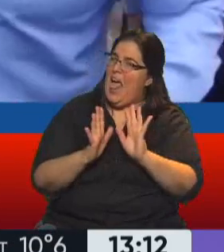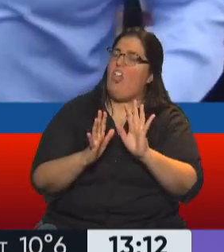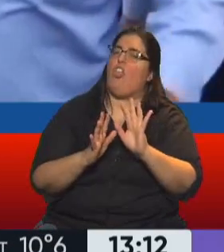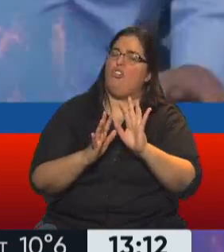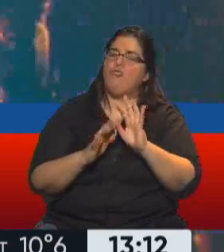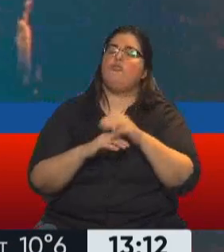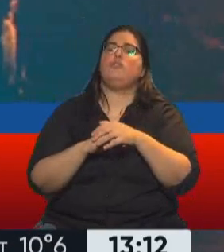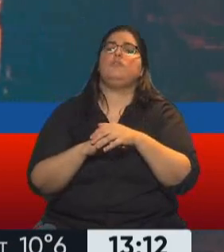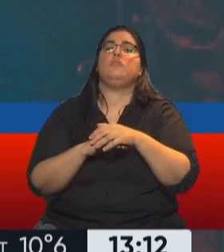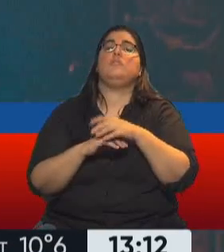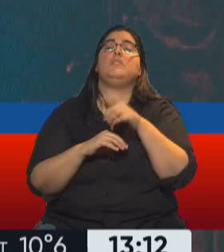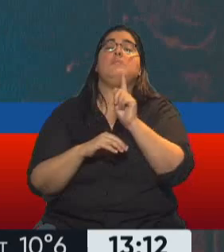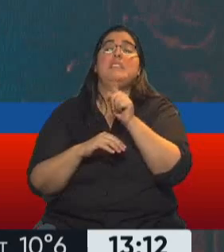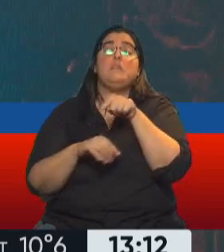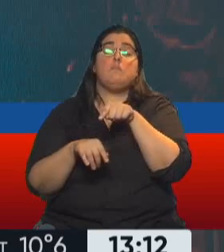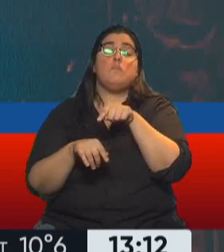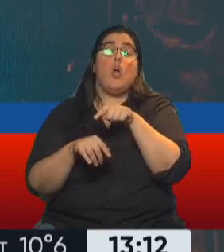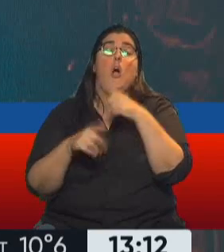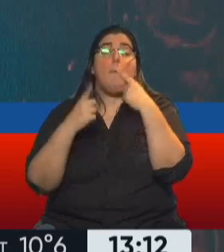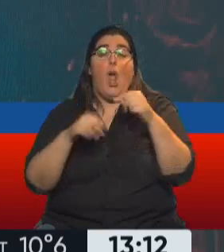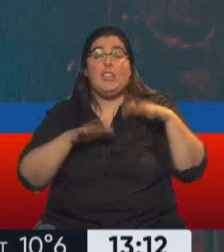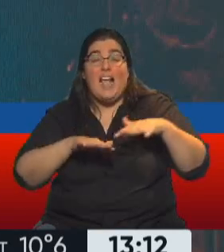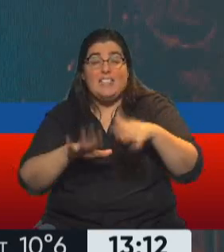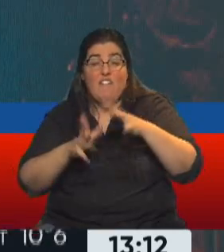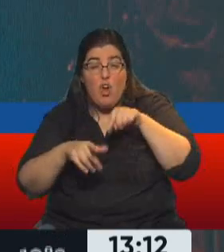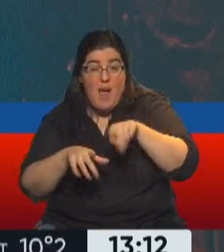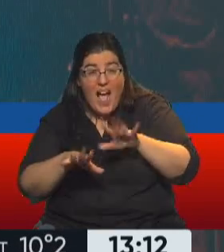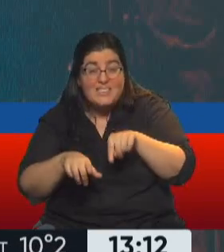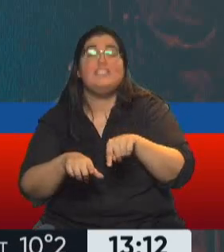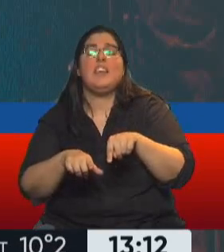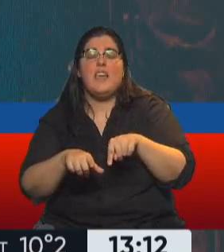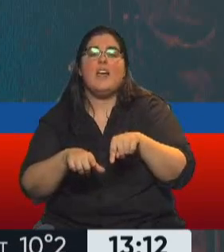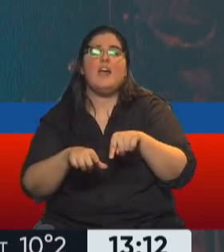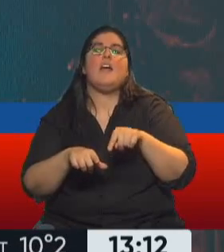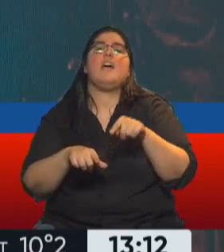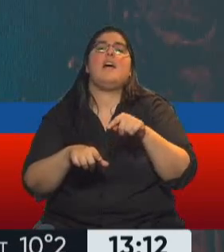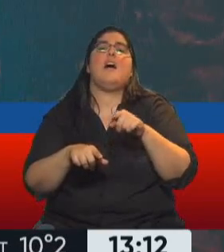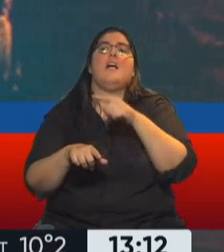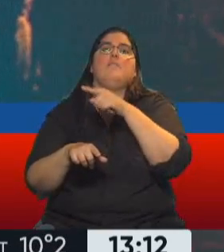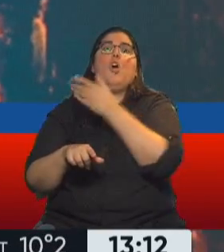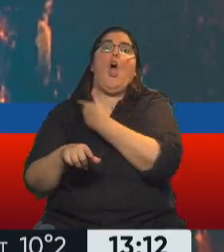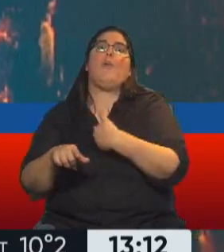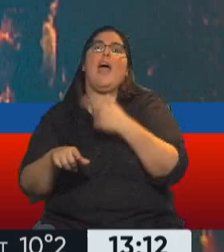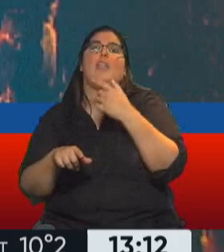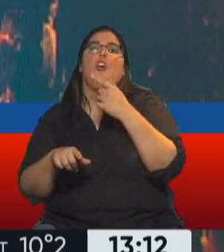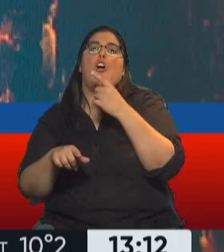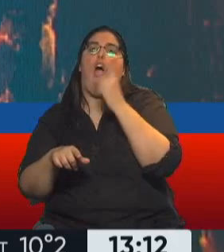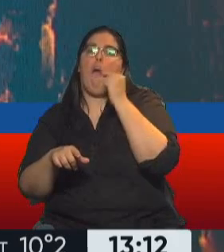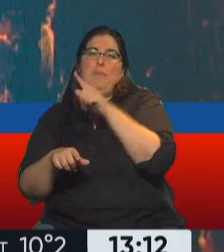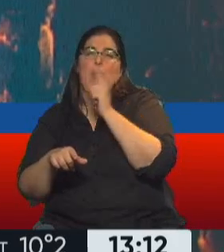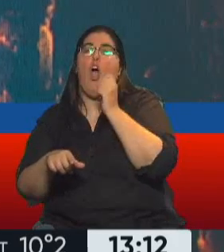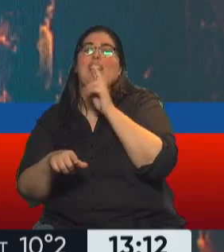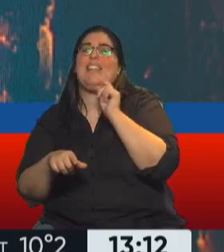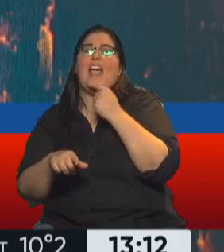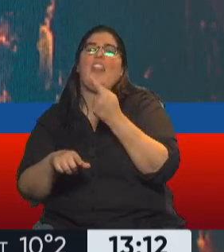cuando se da este tipo de protestas. En este caso, el gobierno de Ortega denunció un intento de golpe de